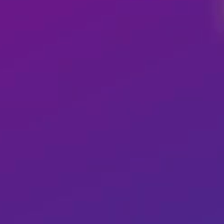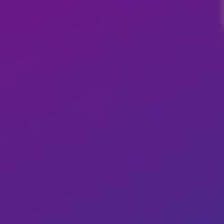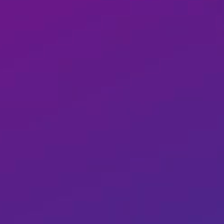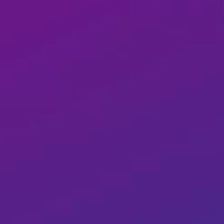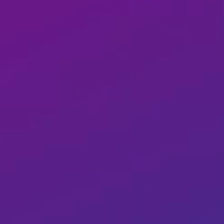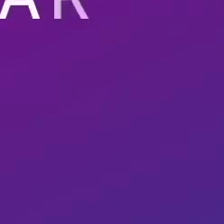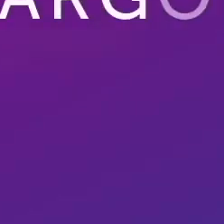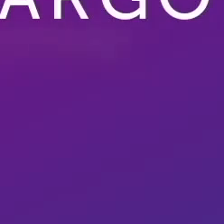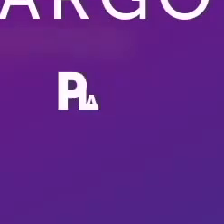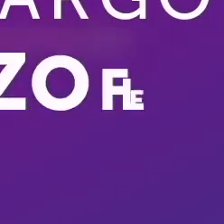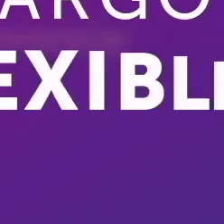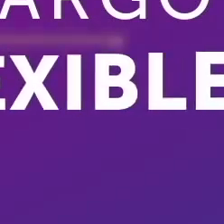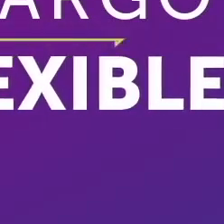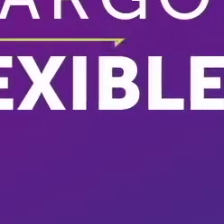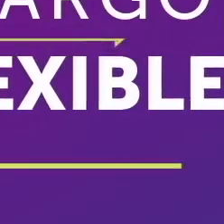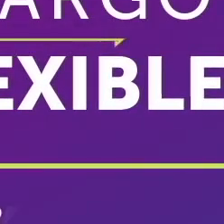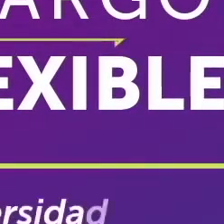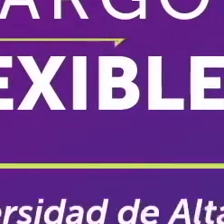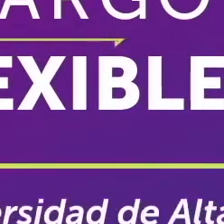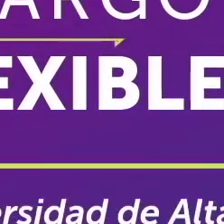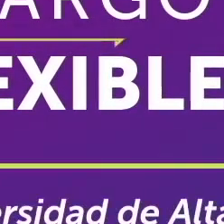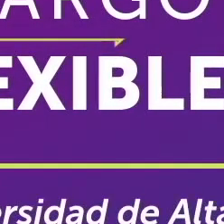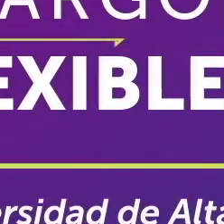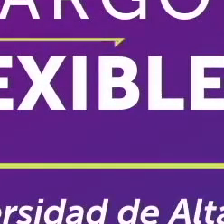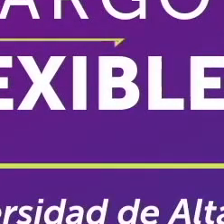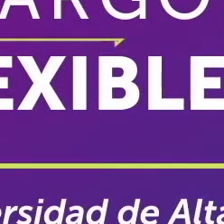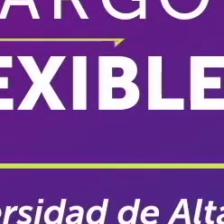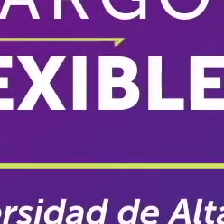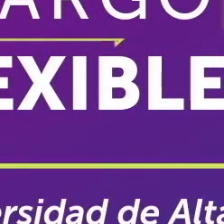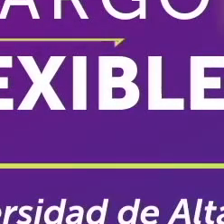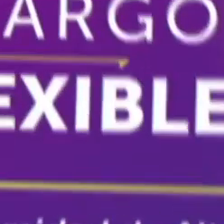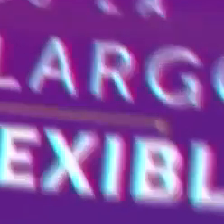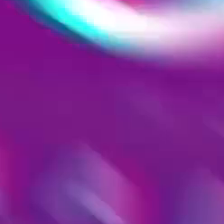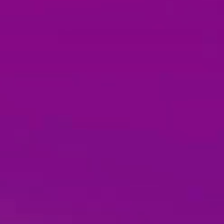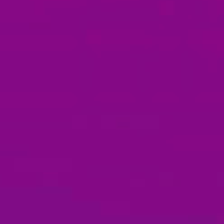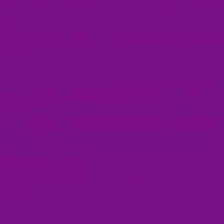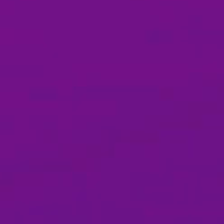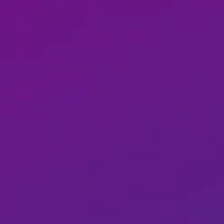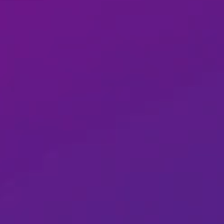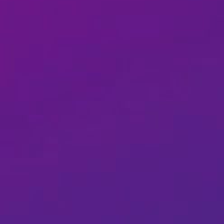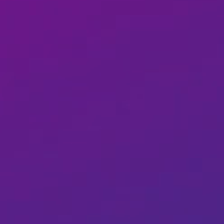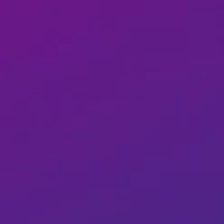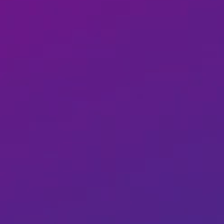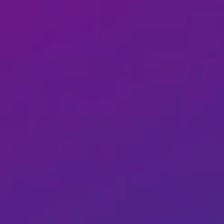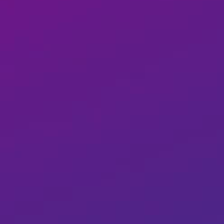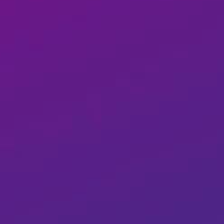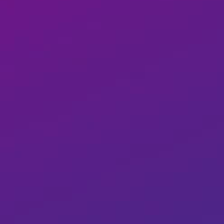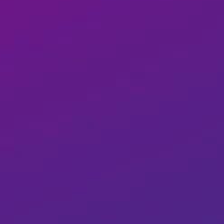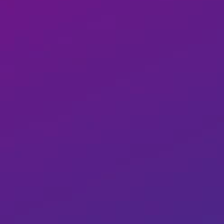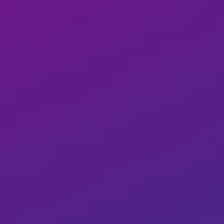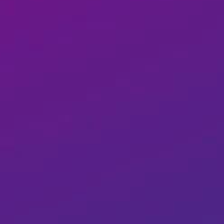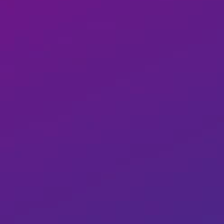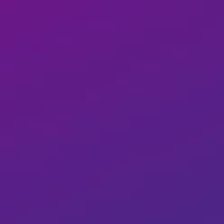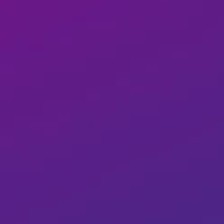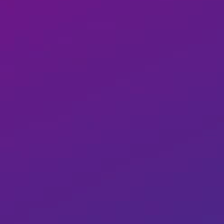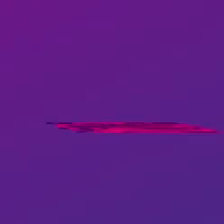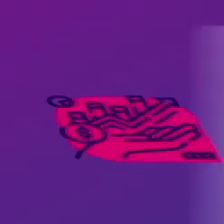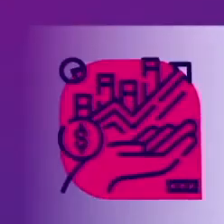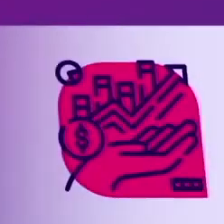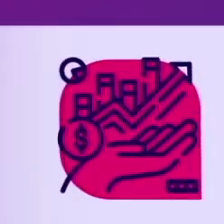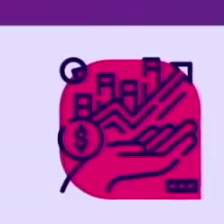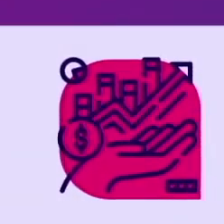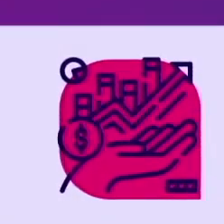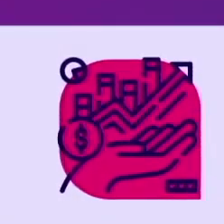Cumplir el sueño de tu hijo de ser profesional ahora es posible con la línea a largo plazo flexible WOW. Paga cuotas mensuales desde 300